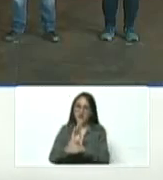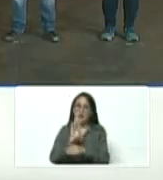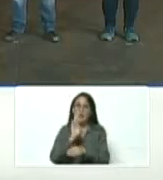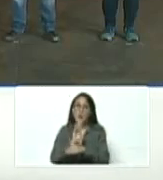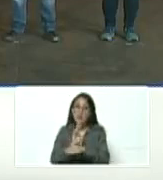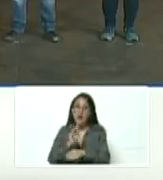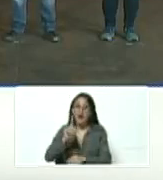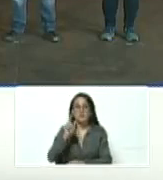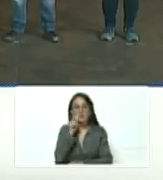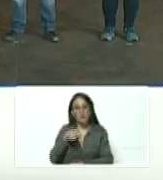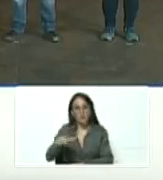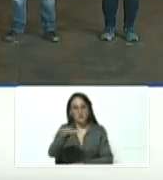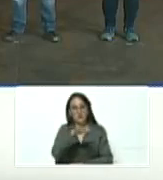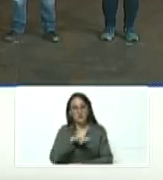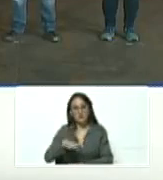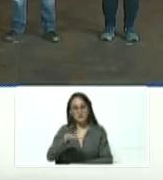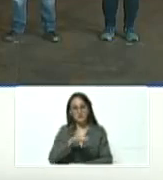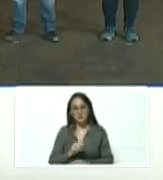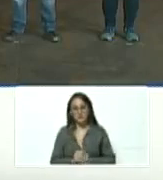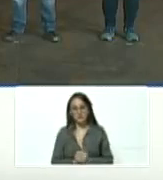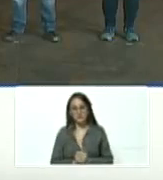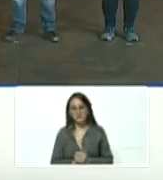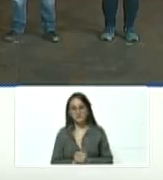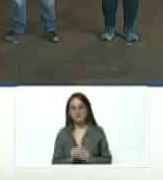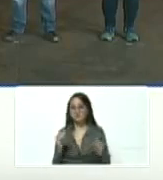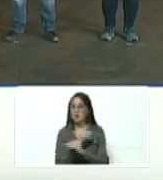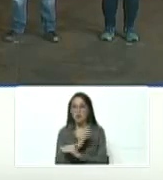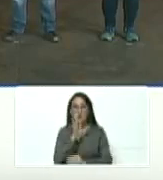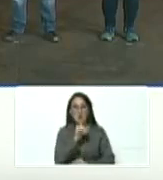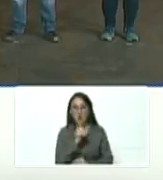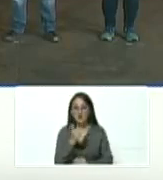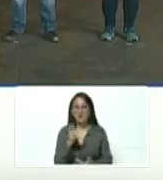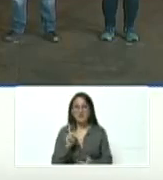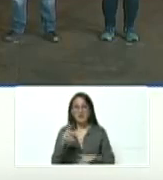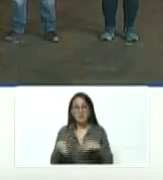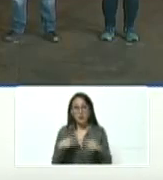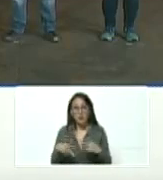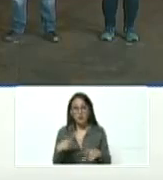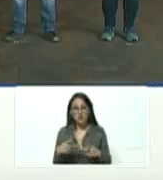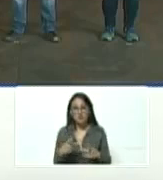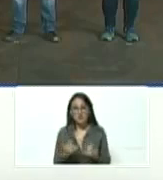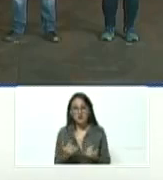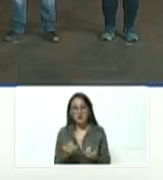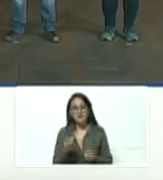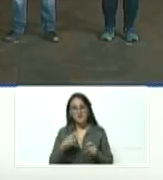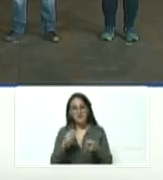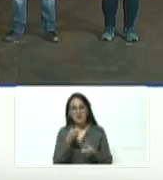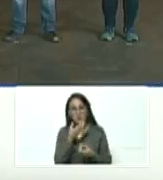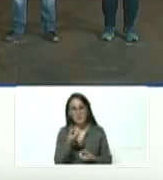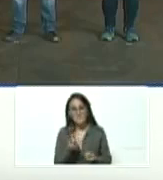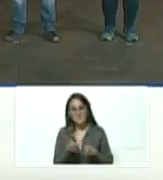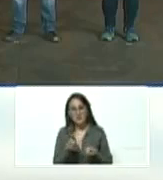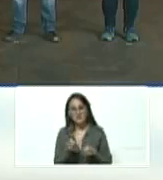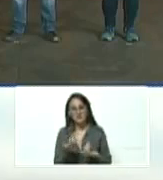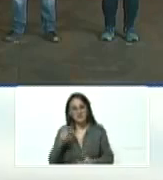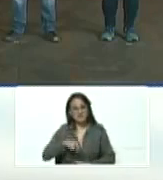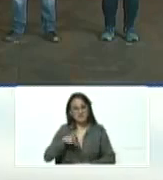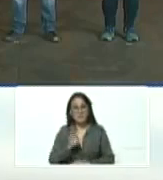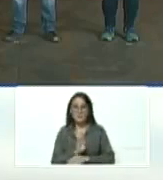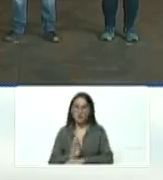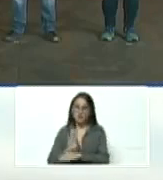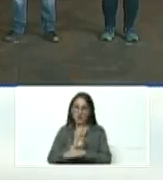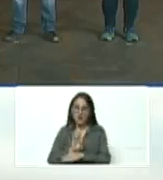y cuidar al pueblo. No hay contradicción entre producir y vender a buen precio con la necesidad de